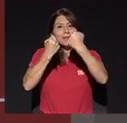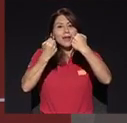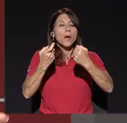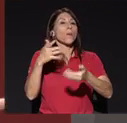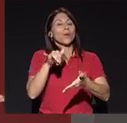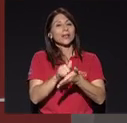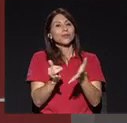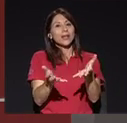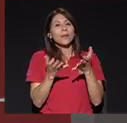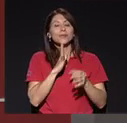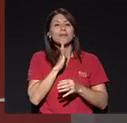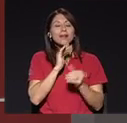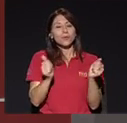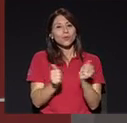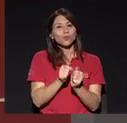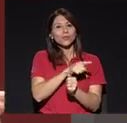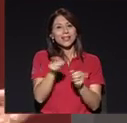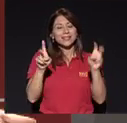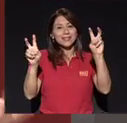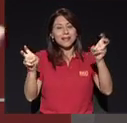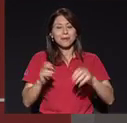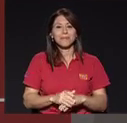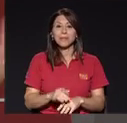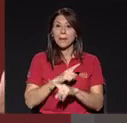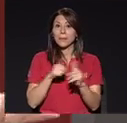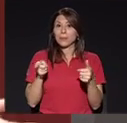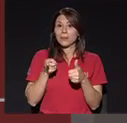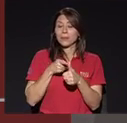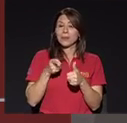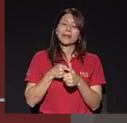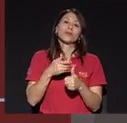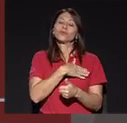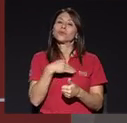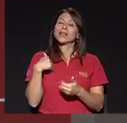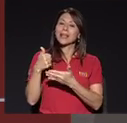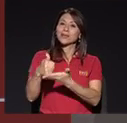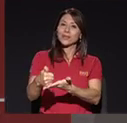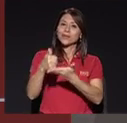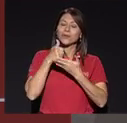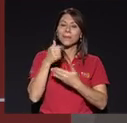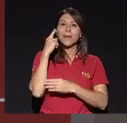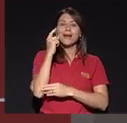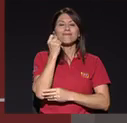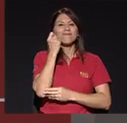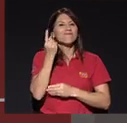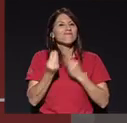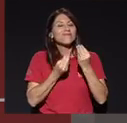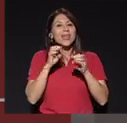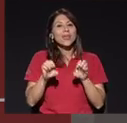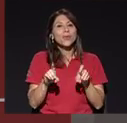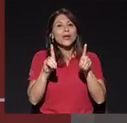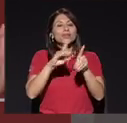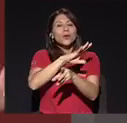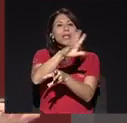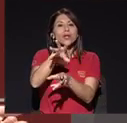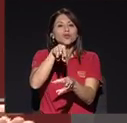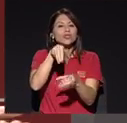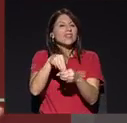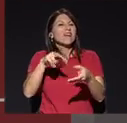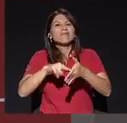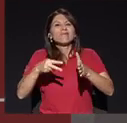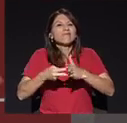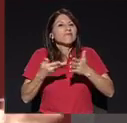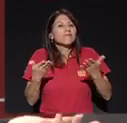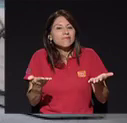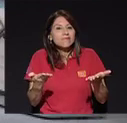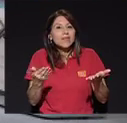con ustedes este tema. Pero antes, tal vez nos gustaría que nos ayuden a abordar el tema de educación inclusiva. ¿Qué entendemos por